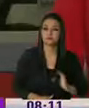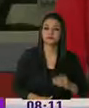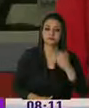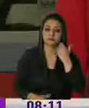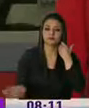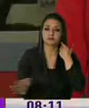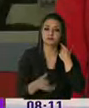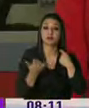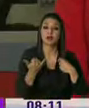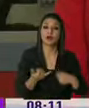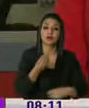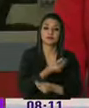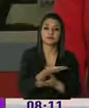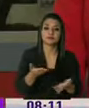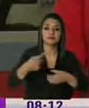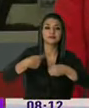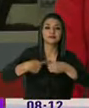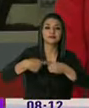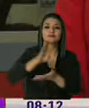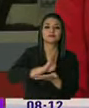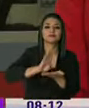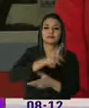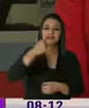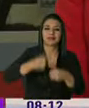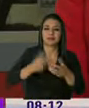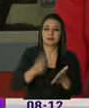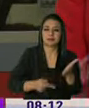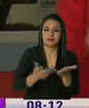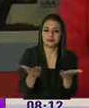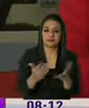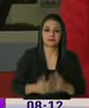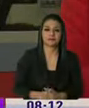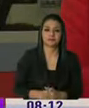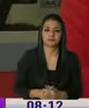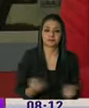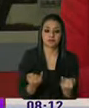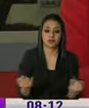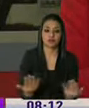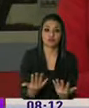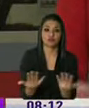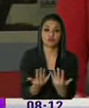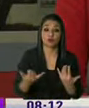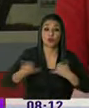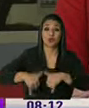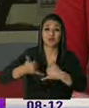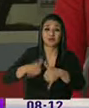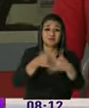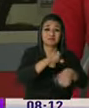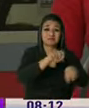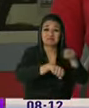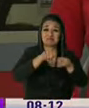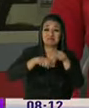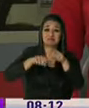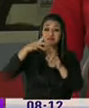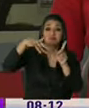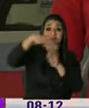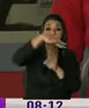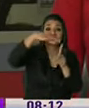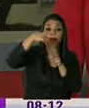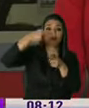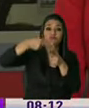Vamos a revisar qué es lo que ocurre ahí en su barrio, en su sector. Les contamos que hierba crecida y juego roto son algunos de los problemas en el parque infantil del